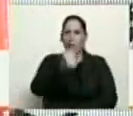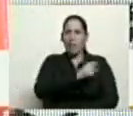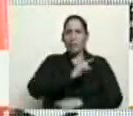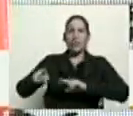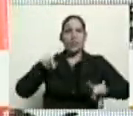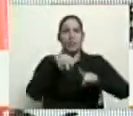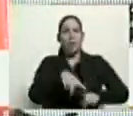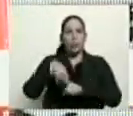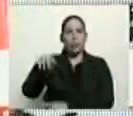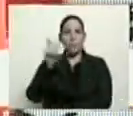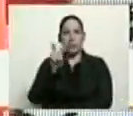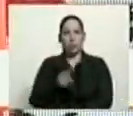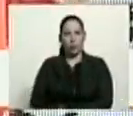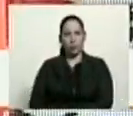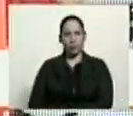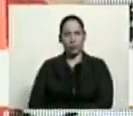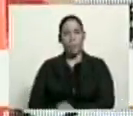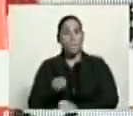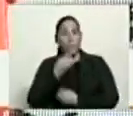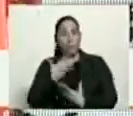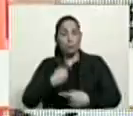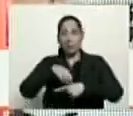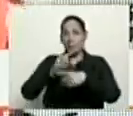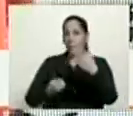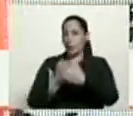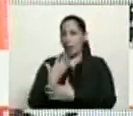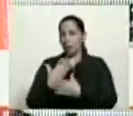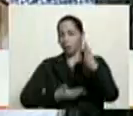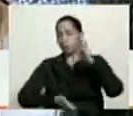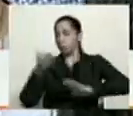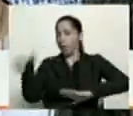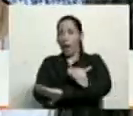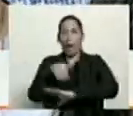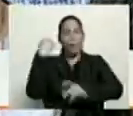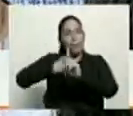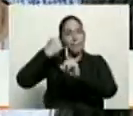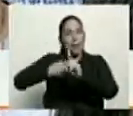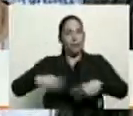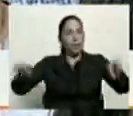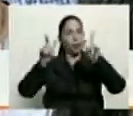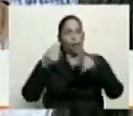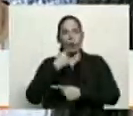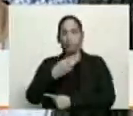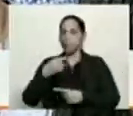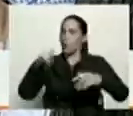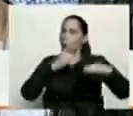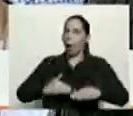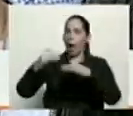Venezuela. Bueno, primero de mayo, para la calle, para la batalla, para la victoria, como corresponde.